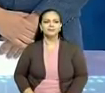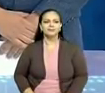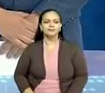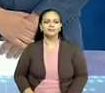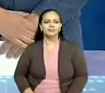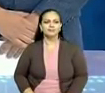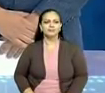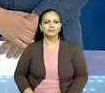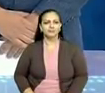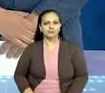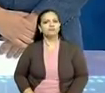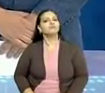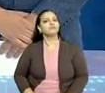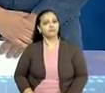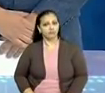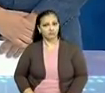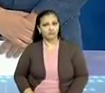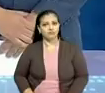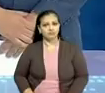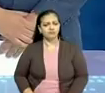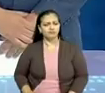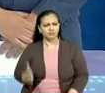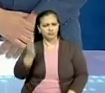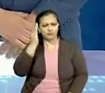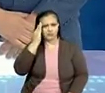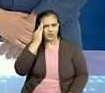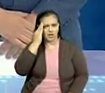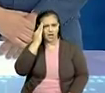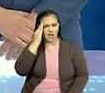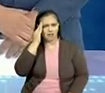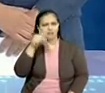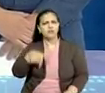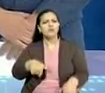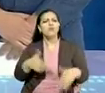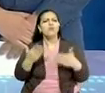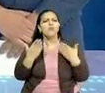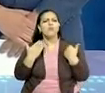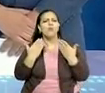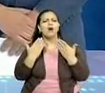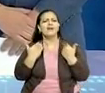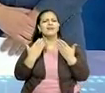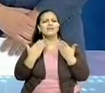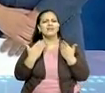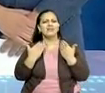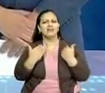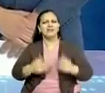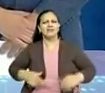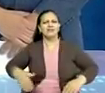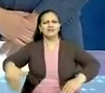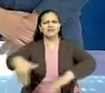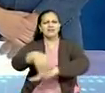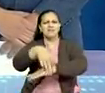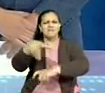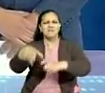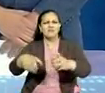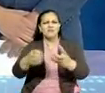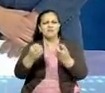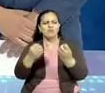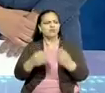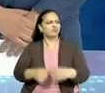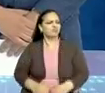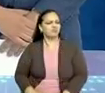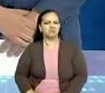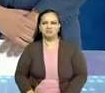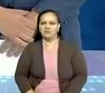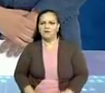No campaña, sino... Esa información permanente de que el municipio se preocupe un poquito más de